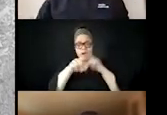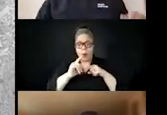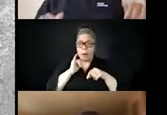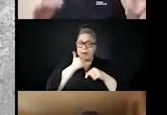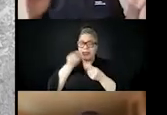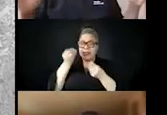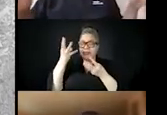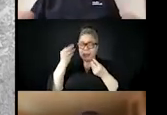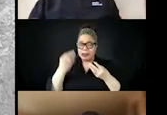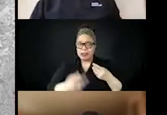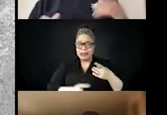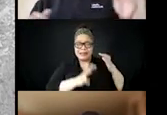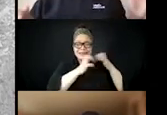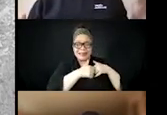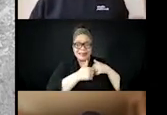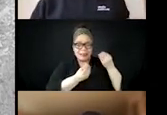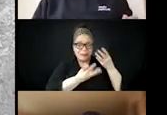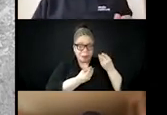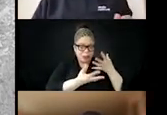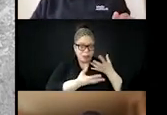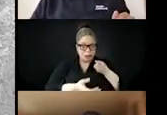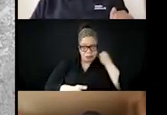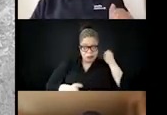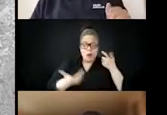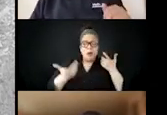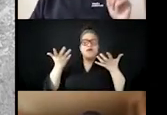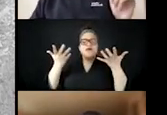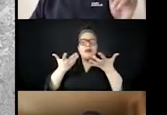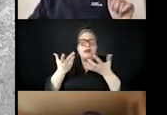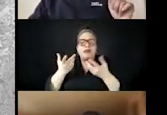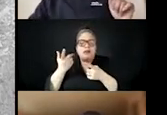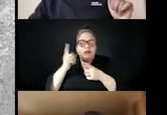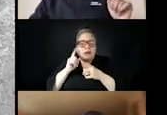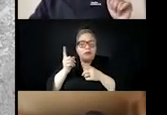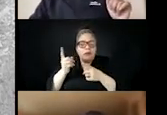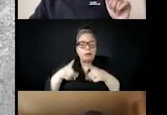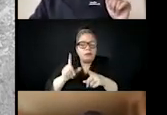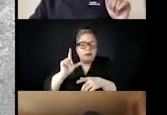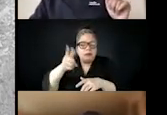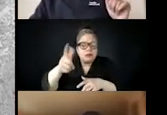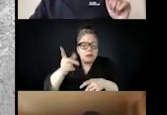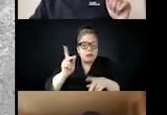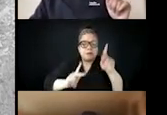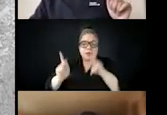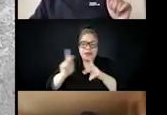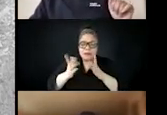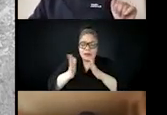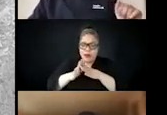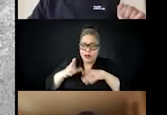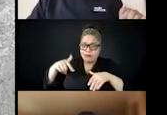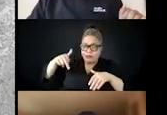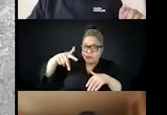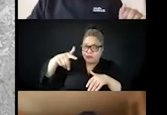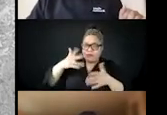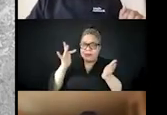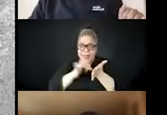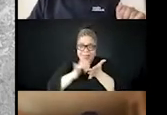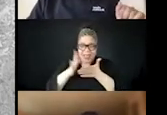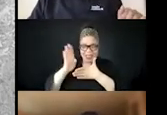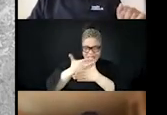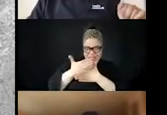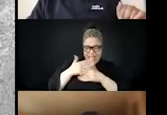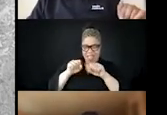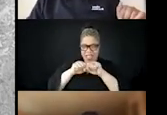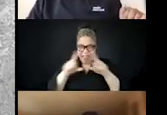ahora queremos asegurarnos solo de que la gente esté en la plataforma compartiendo dándole